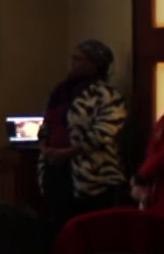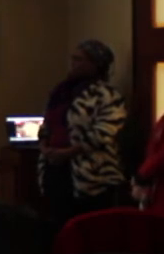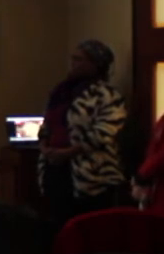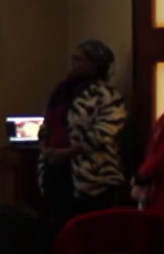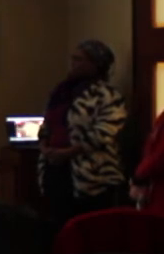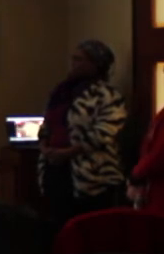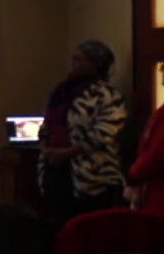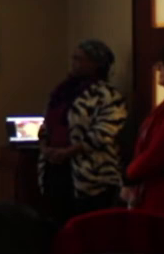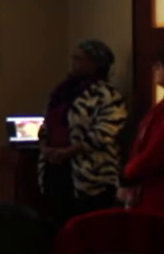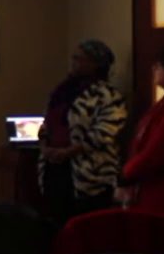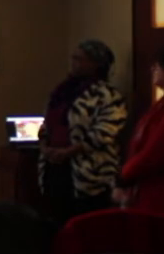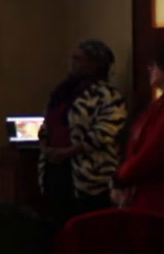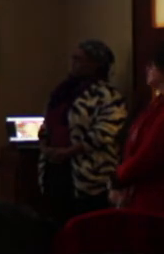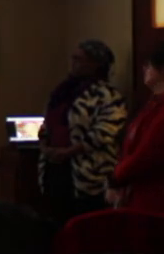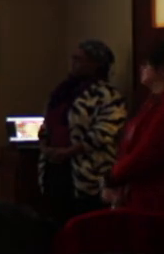fobae